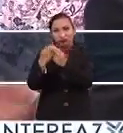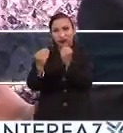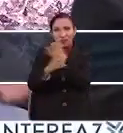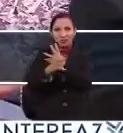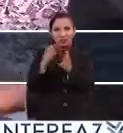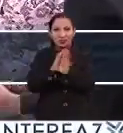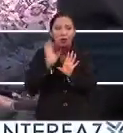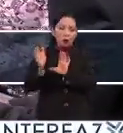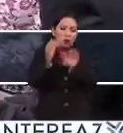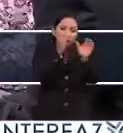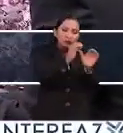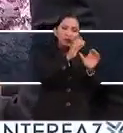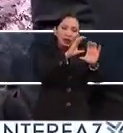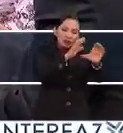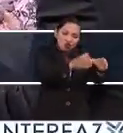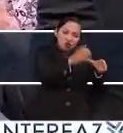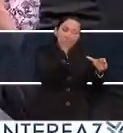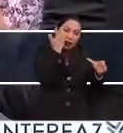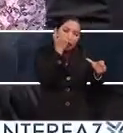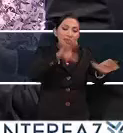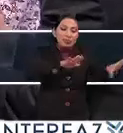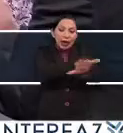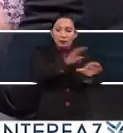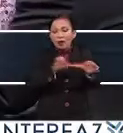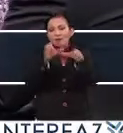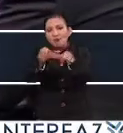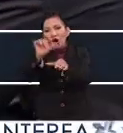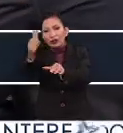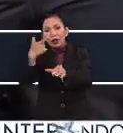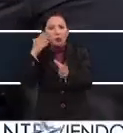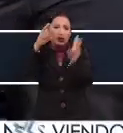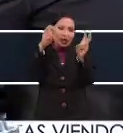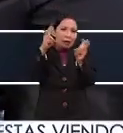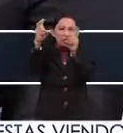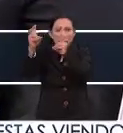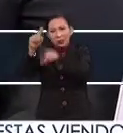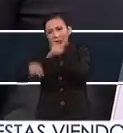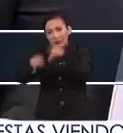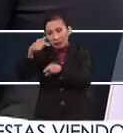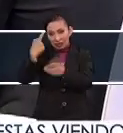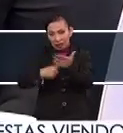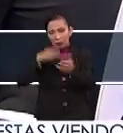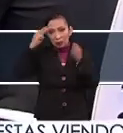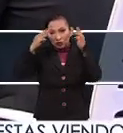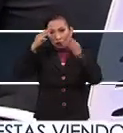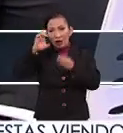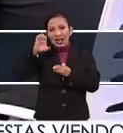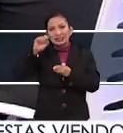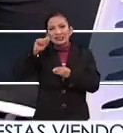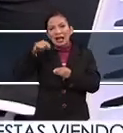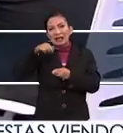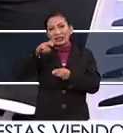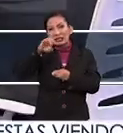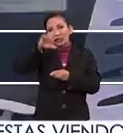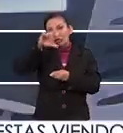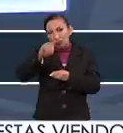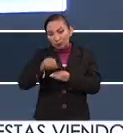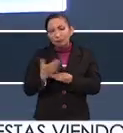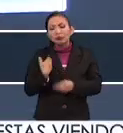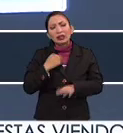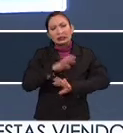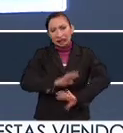¿verdad? Se exhiben de manera temporal, siempre con distintas temáticas en el Museo del Estanquillo. Pues hemos sido